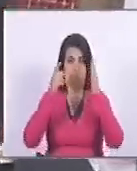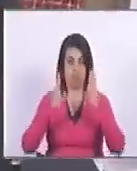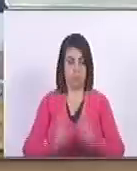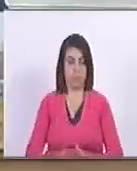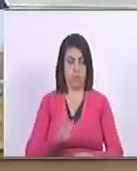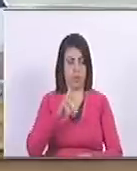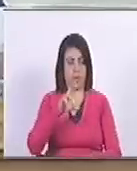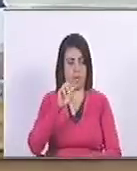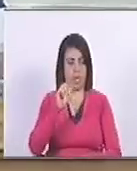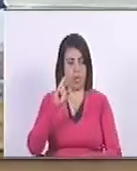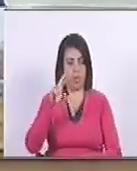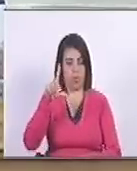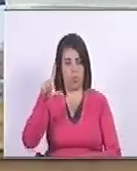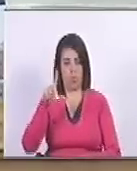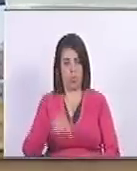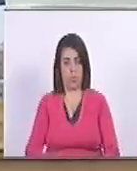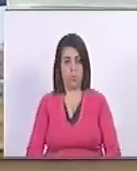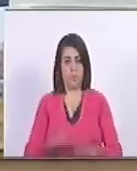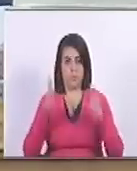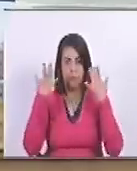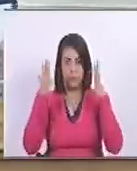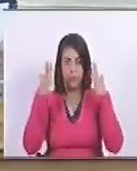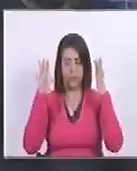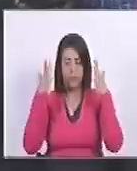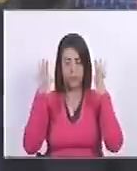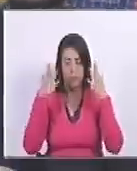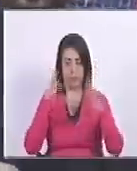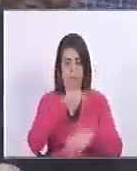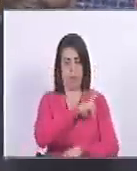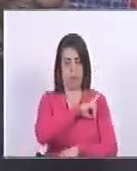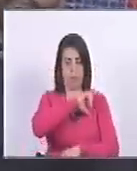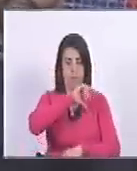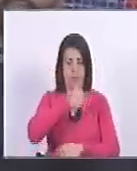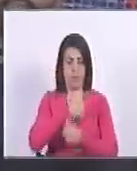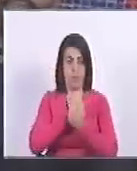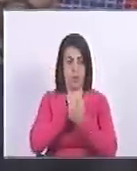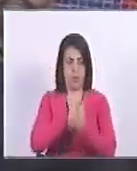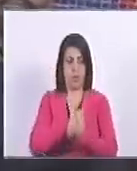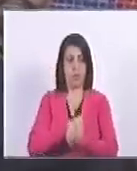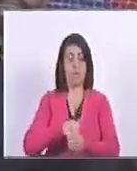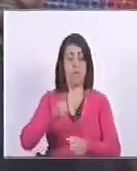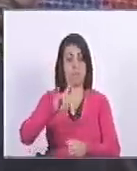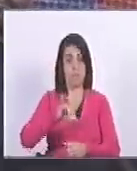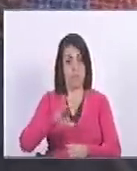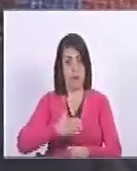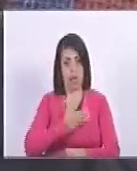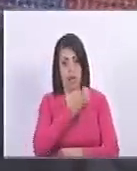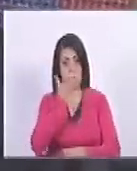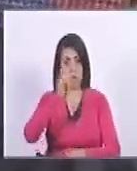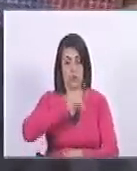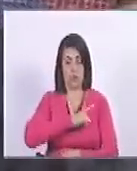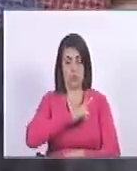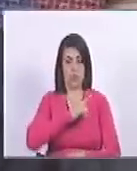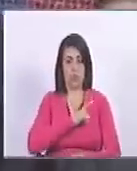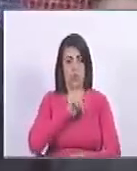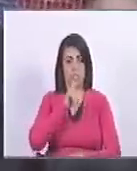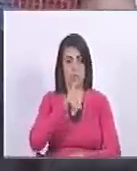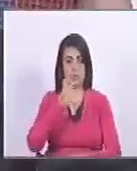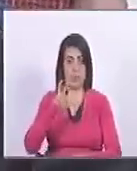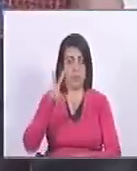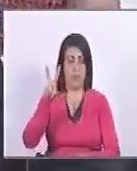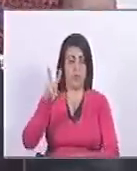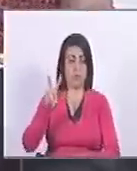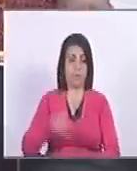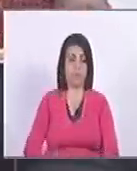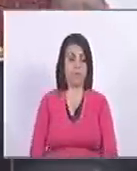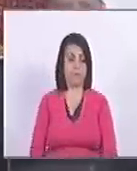Raúl López, que es el director de nuestro amado Orfeón Universitario de la Universidad Central de